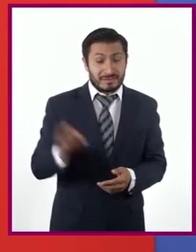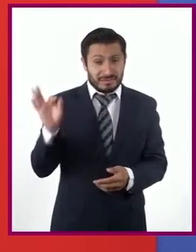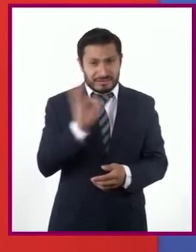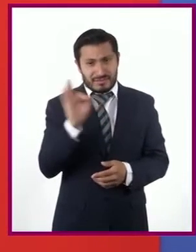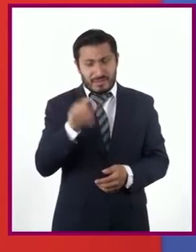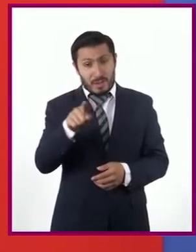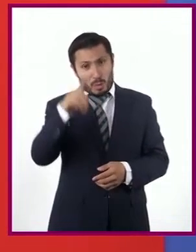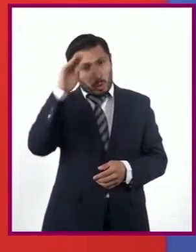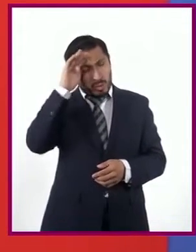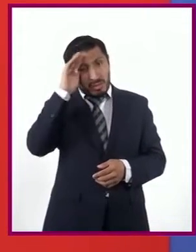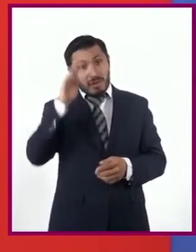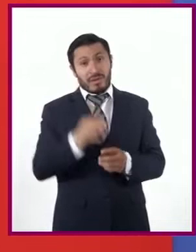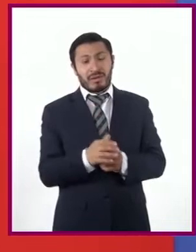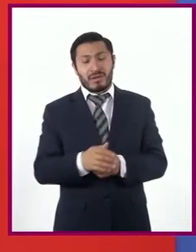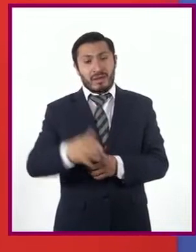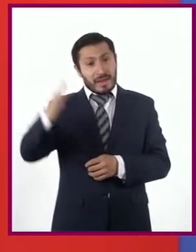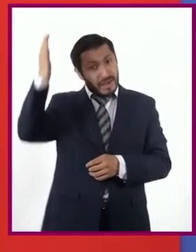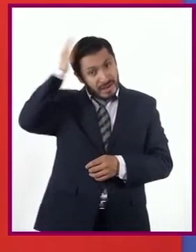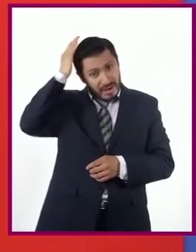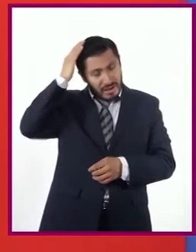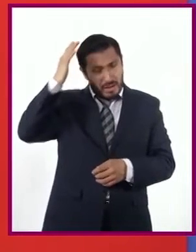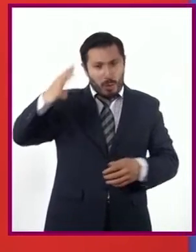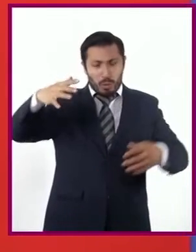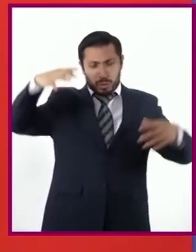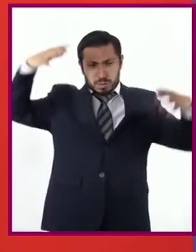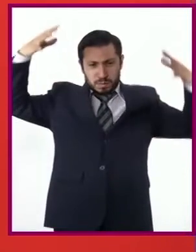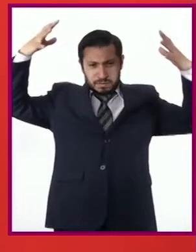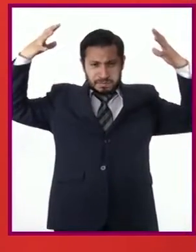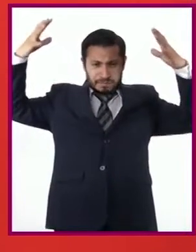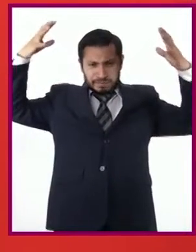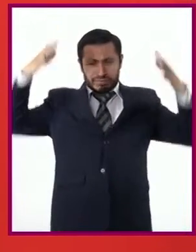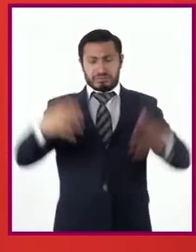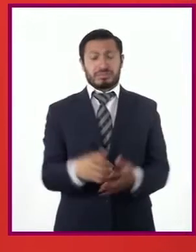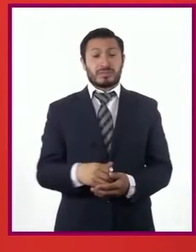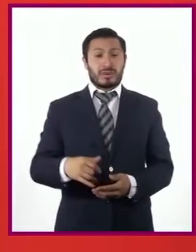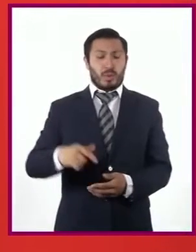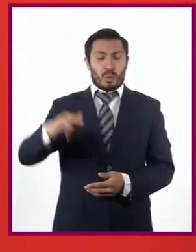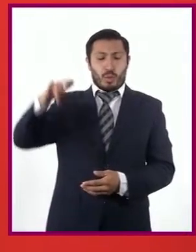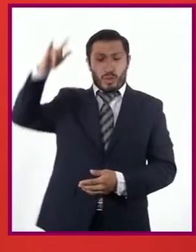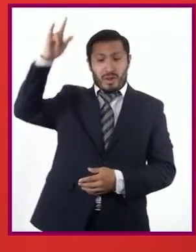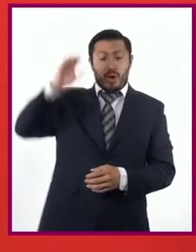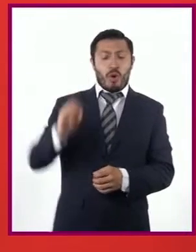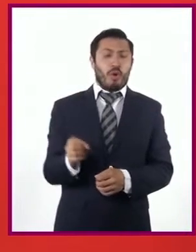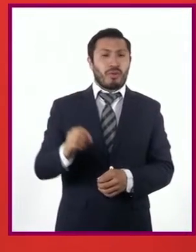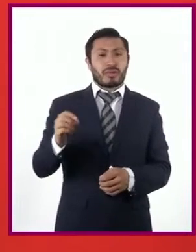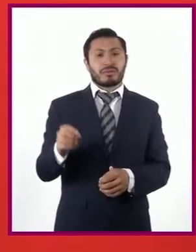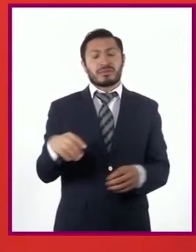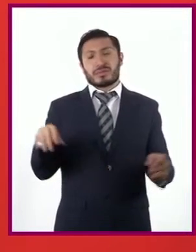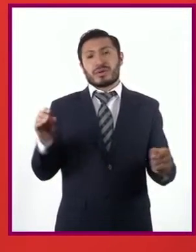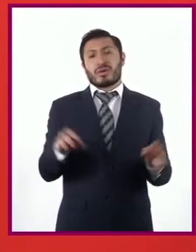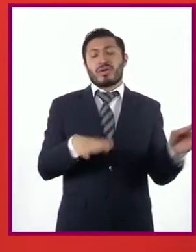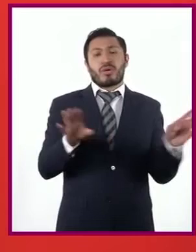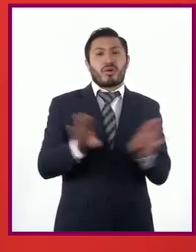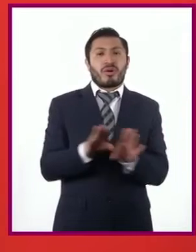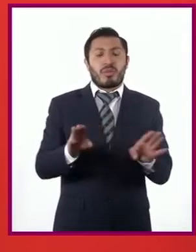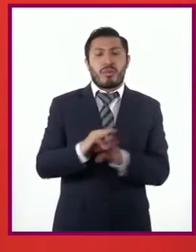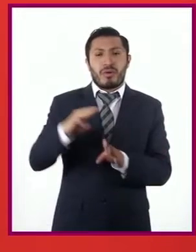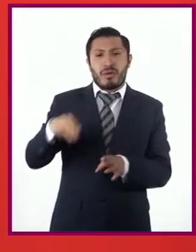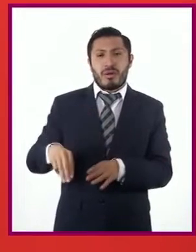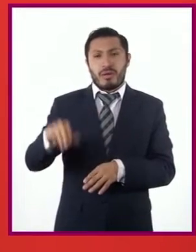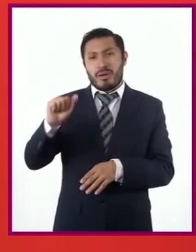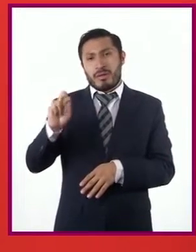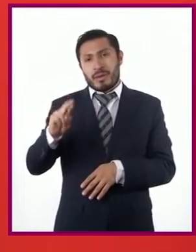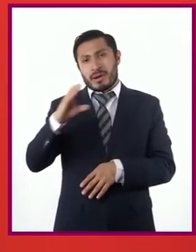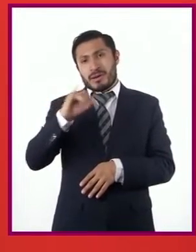Probablemente pensaron que era la cabeza de algún gigante, o quizá la prueba de que existen los marcianos, pero la realidad sobre este fósil